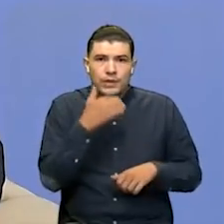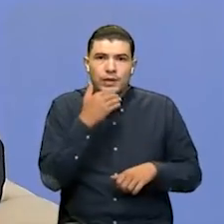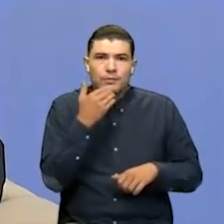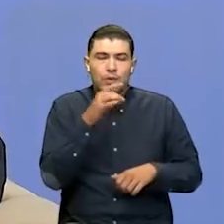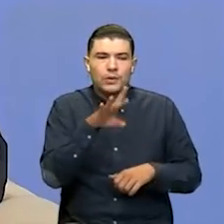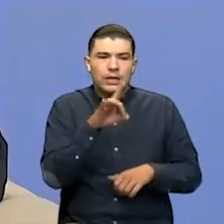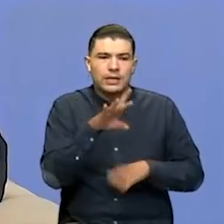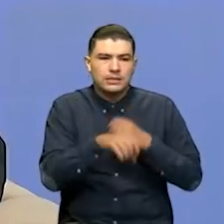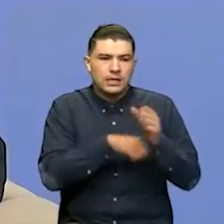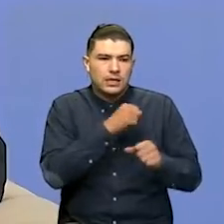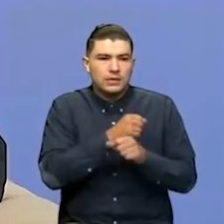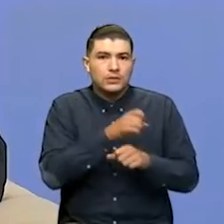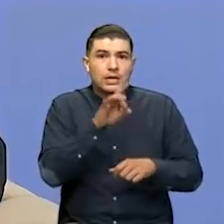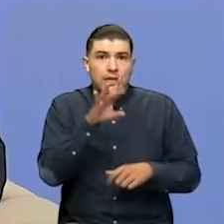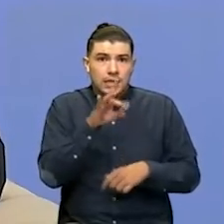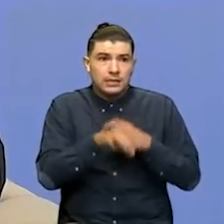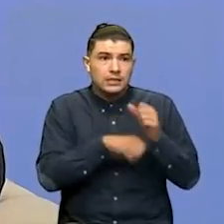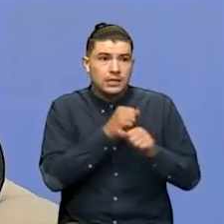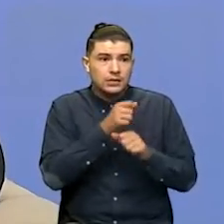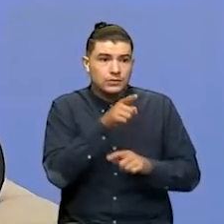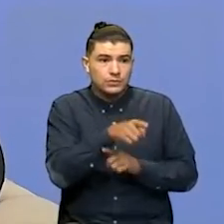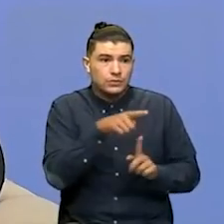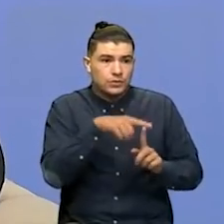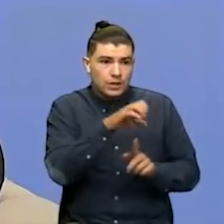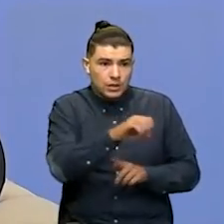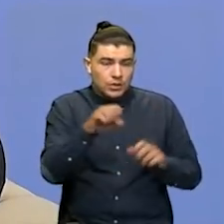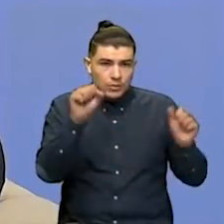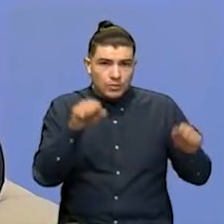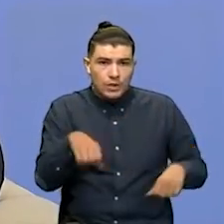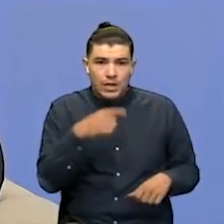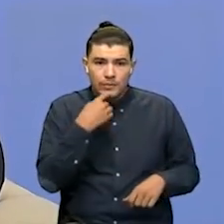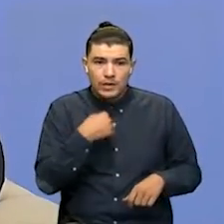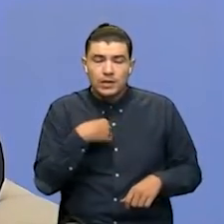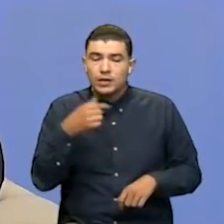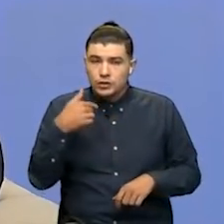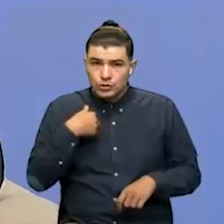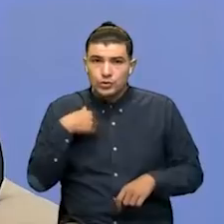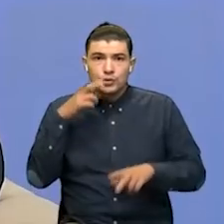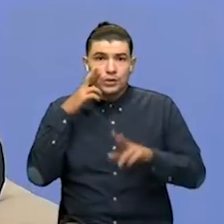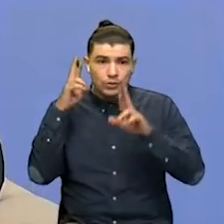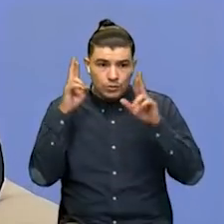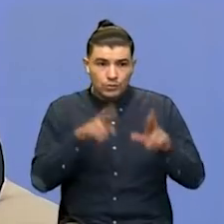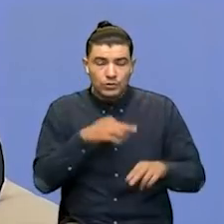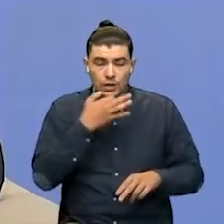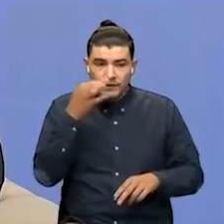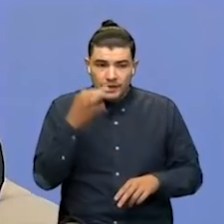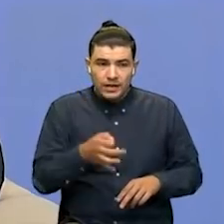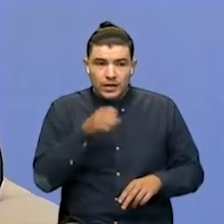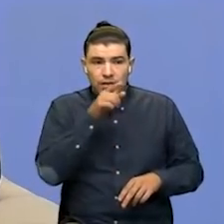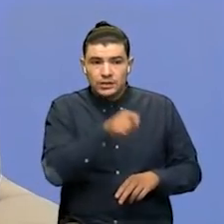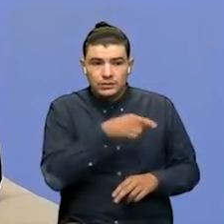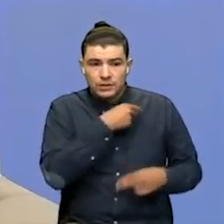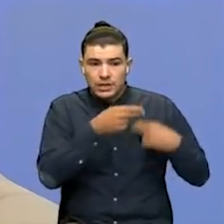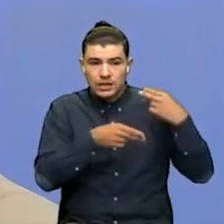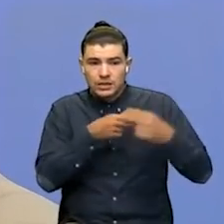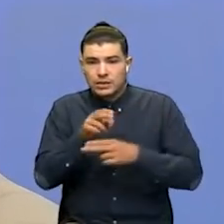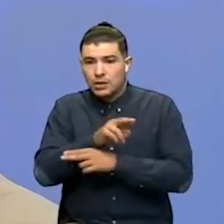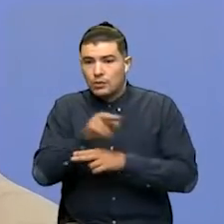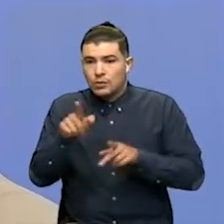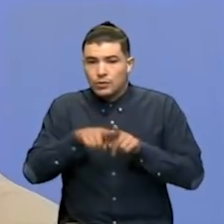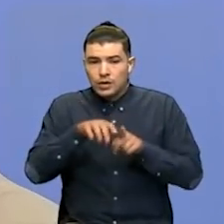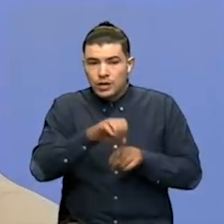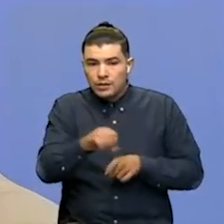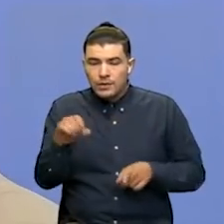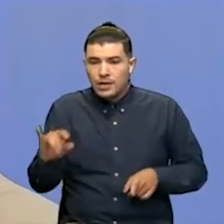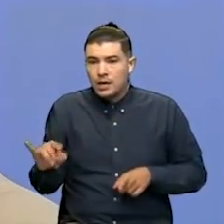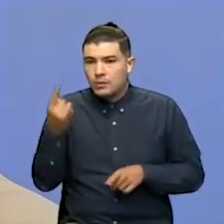años. Uh-huh. Y pasarían 15 años, el tío podría decir, yo reconozco que realmente esta herencia está con otros hermanos y aún así